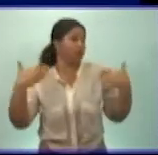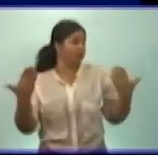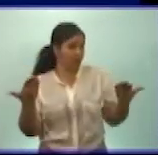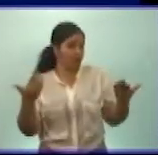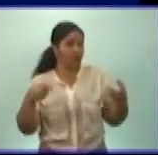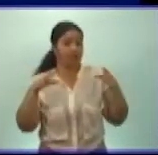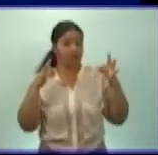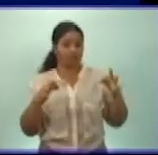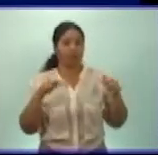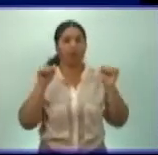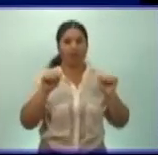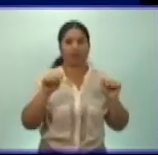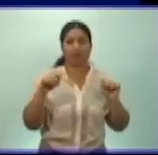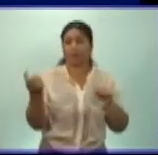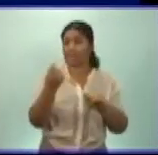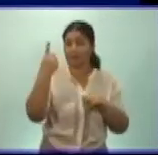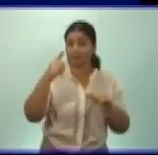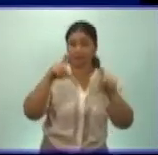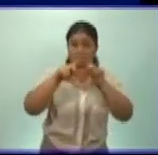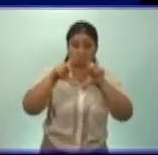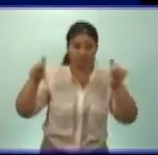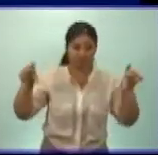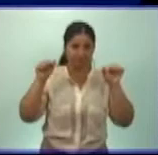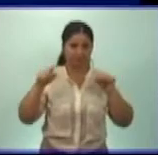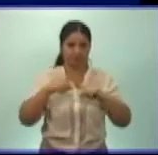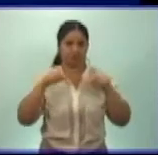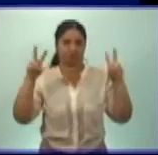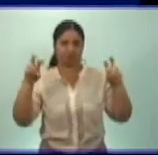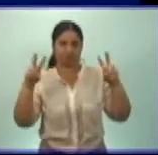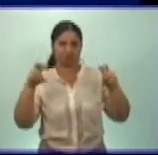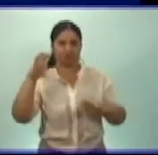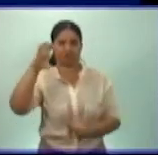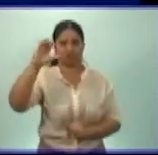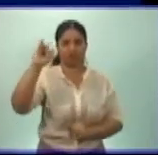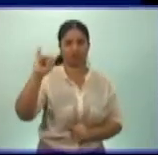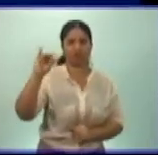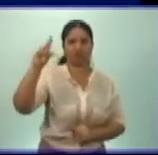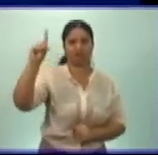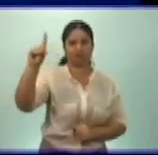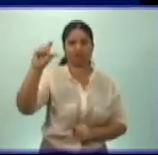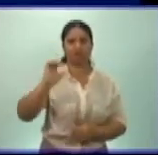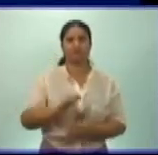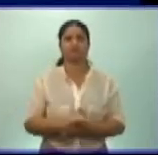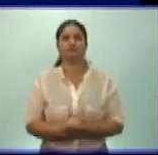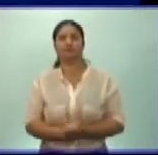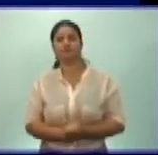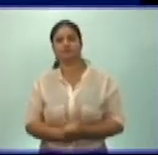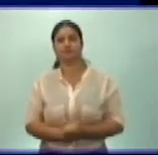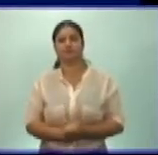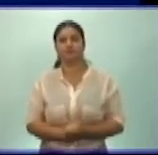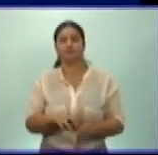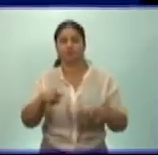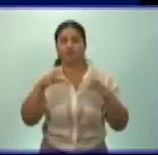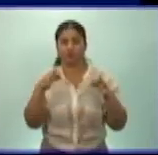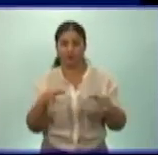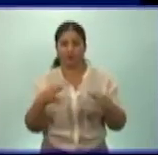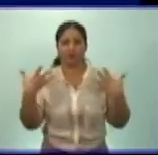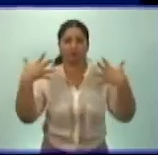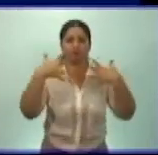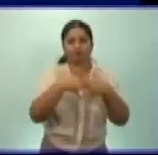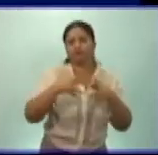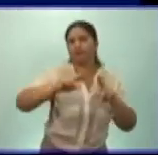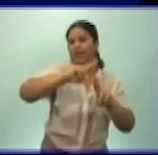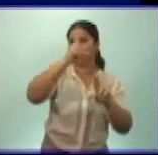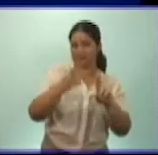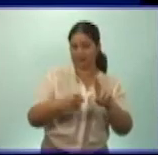inspirada también en este personaje central del poema Mio Cid Rodrigo Díaz de Vivar, que ustedes estudiaron